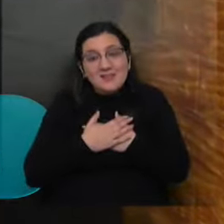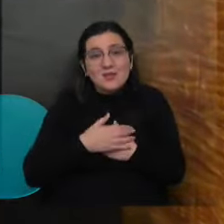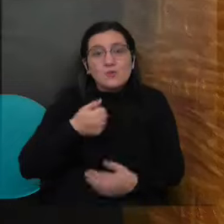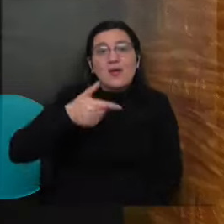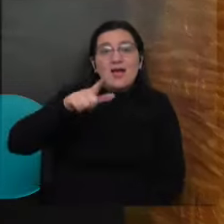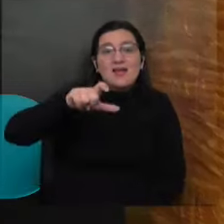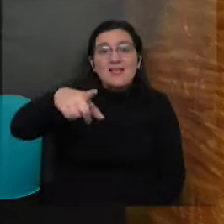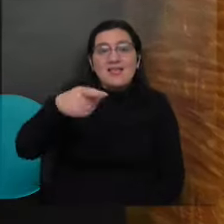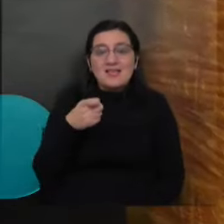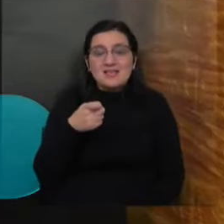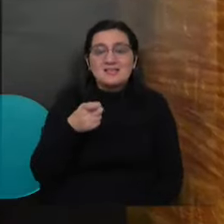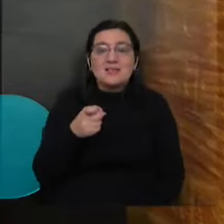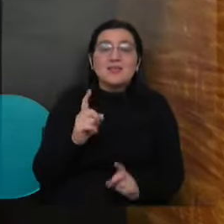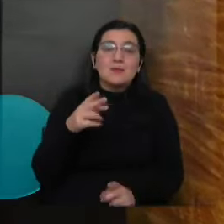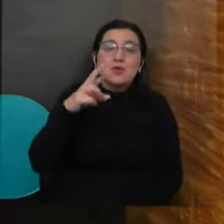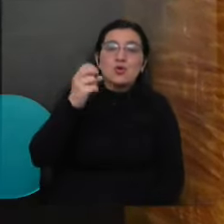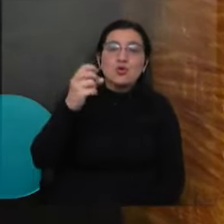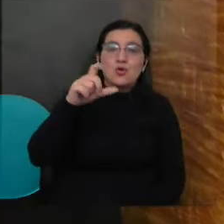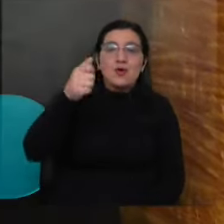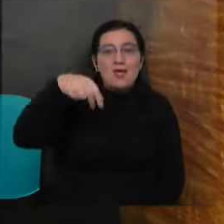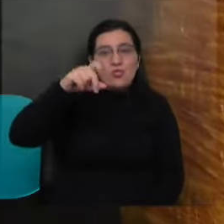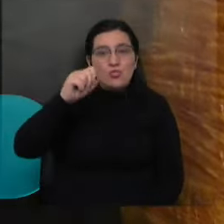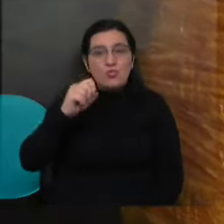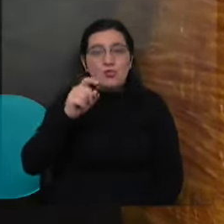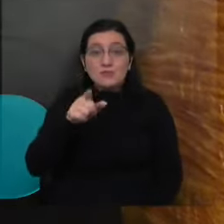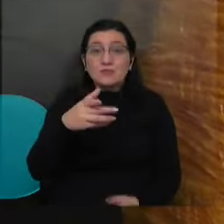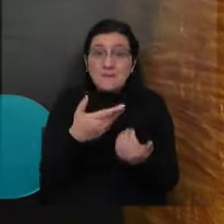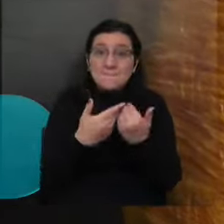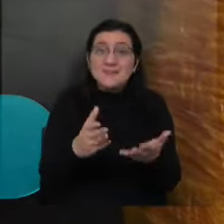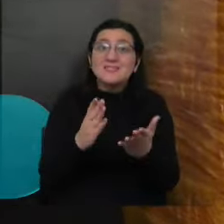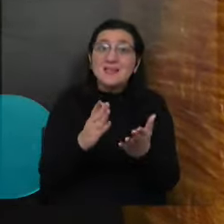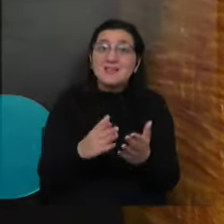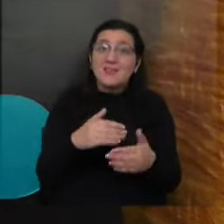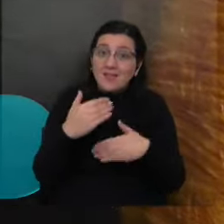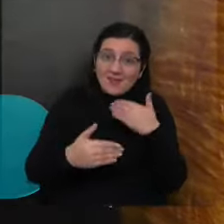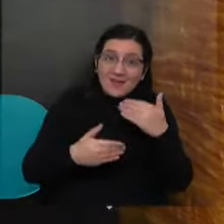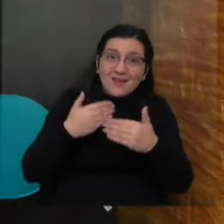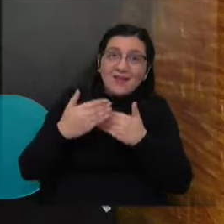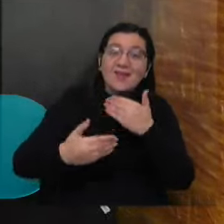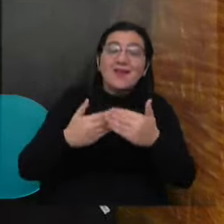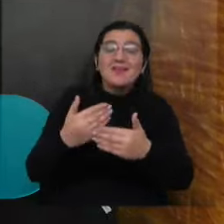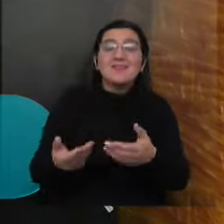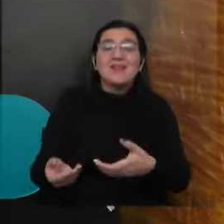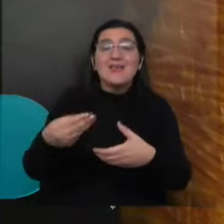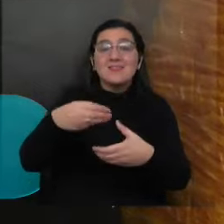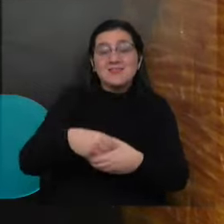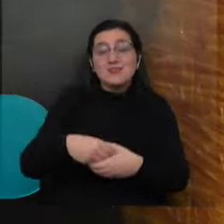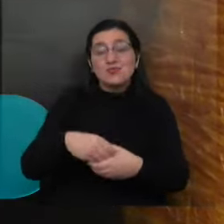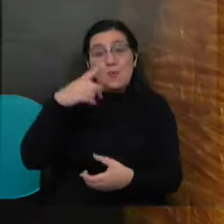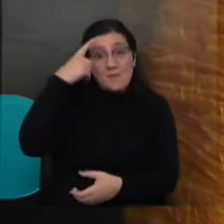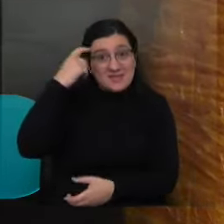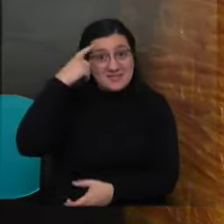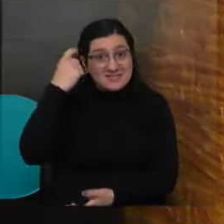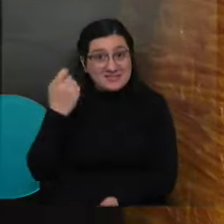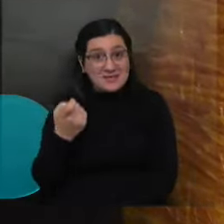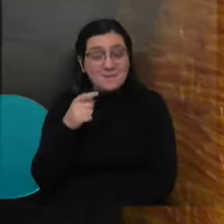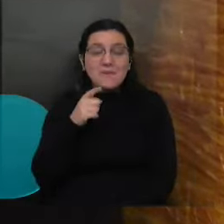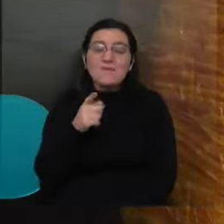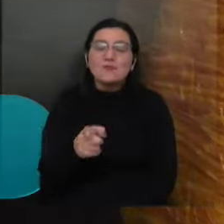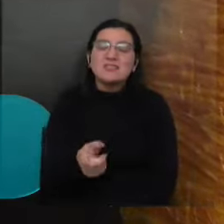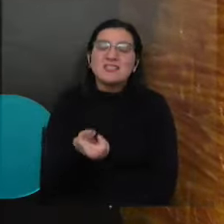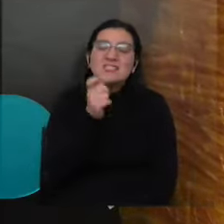Estela por ejemplo de Rolando no con los cuales vos empezaste a caminar y también a ser parte de de tu recorrido eh para vos